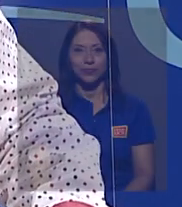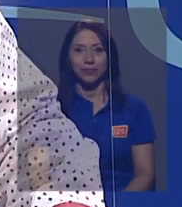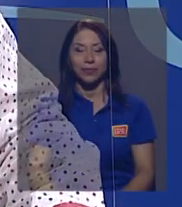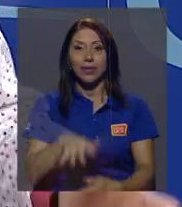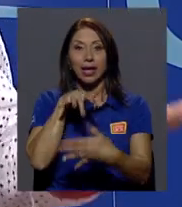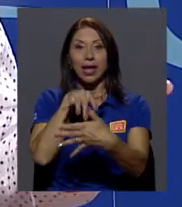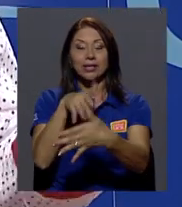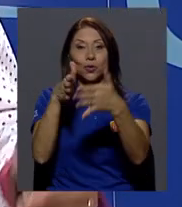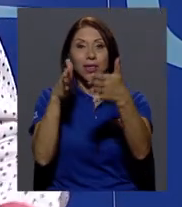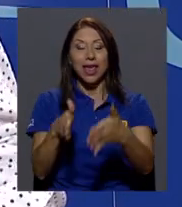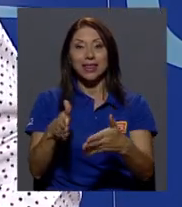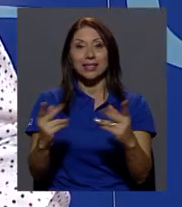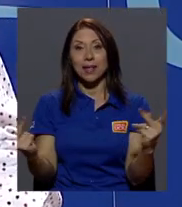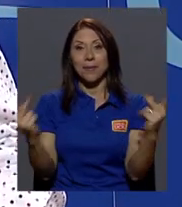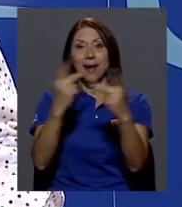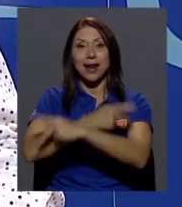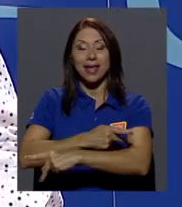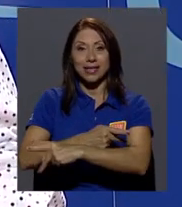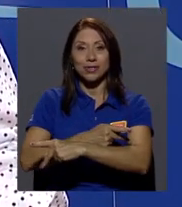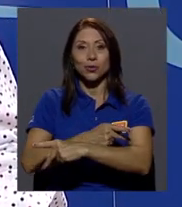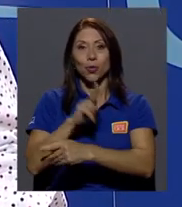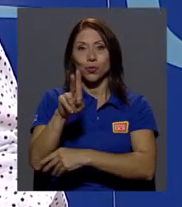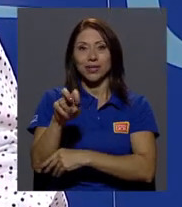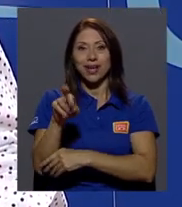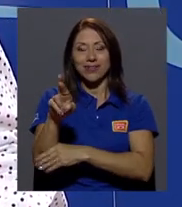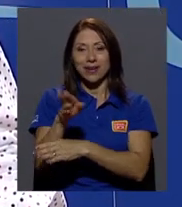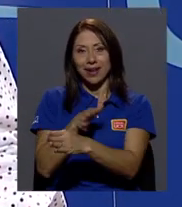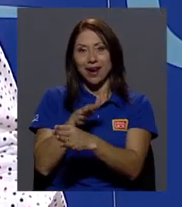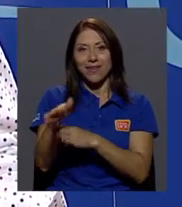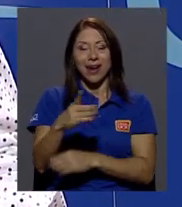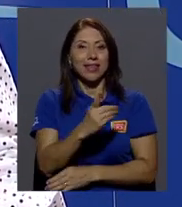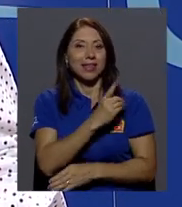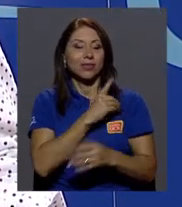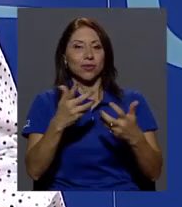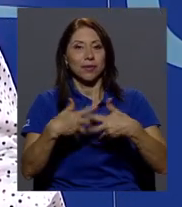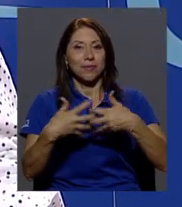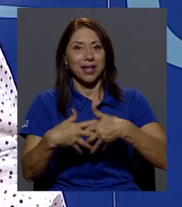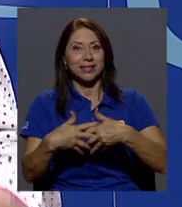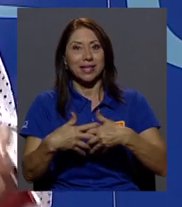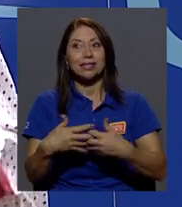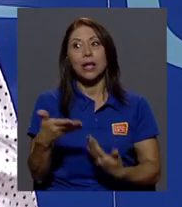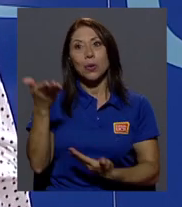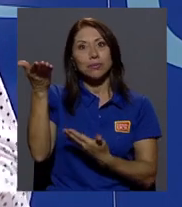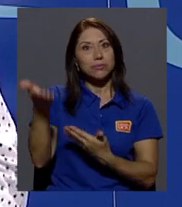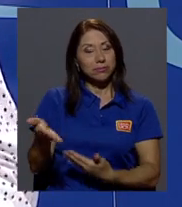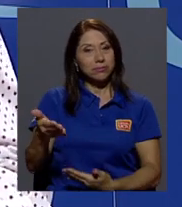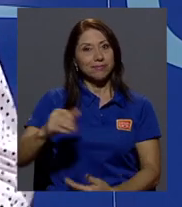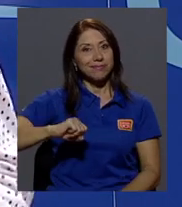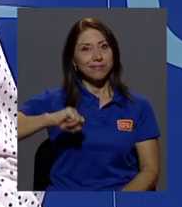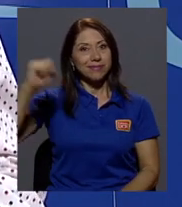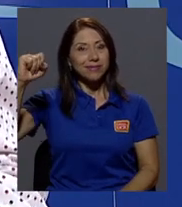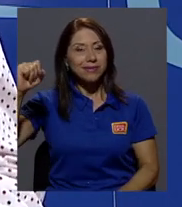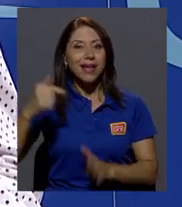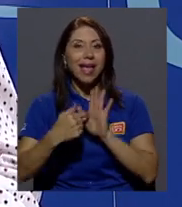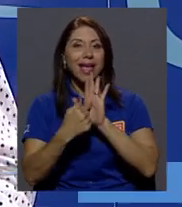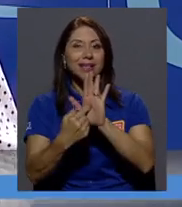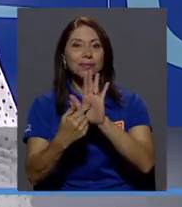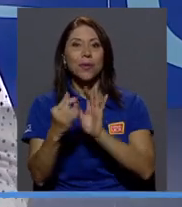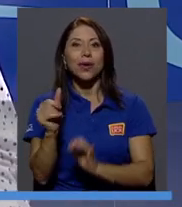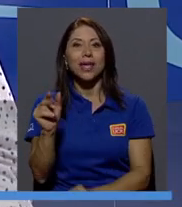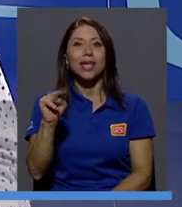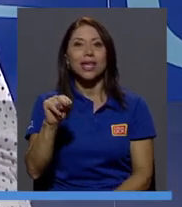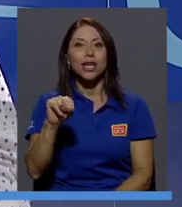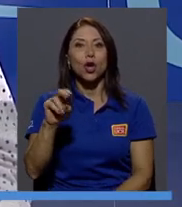estudiantes del recinto de paraíso de la carrera de dirección de empresas fueron los destacados los ganadores de expoinnova